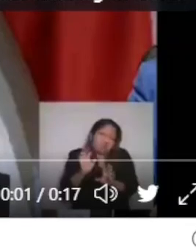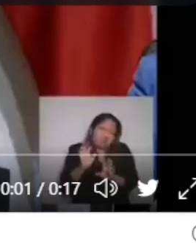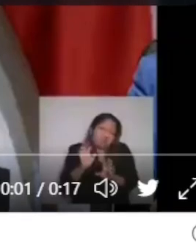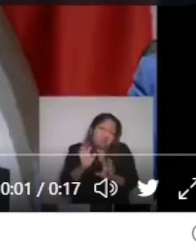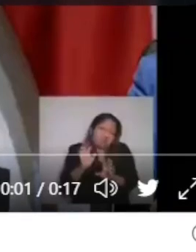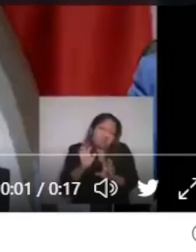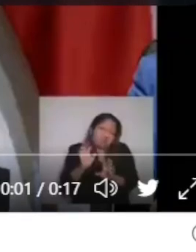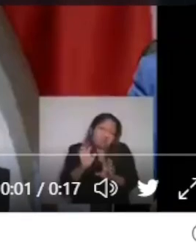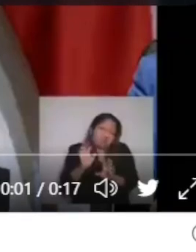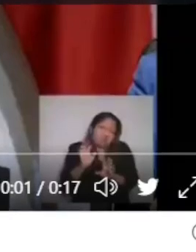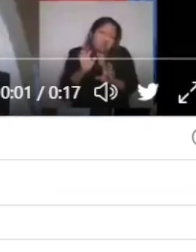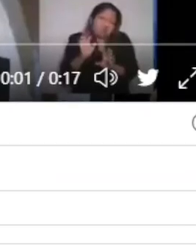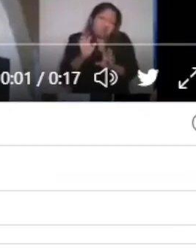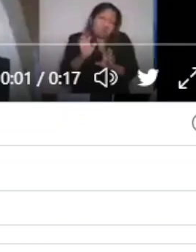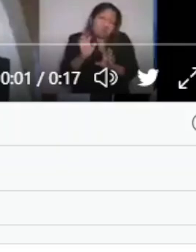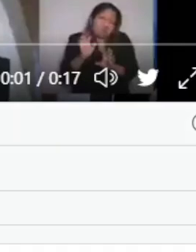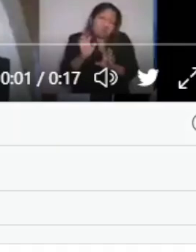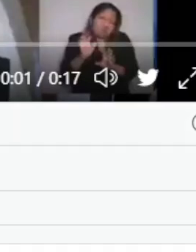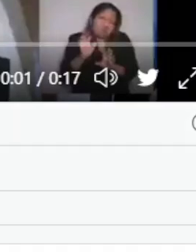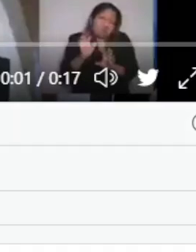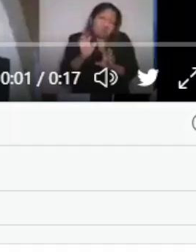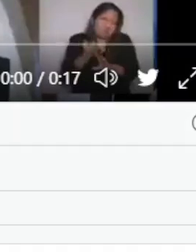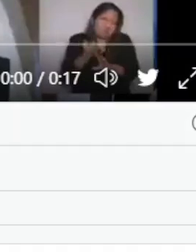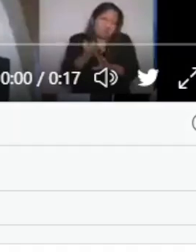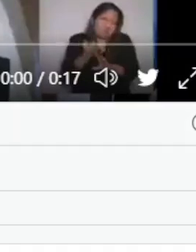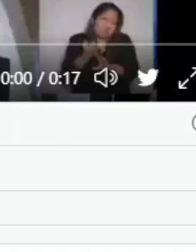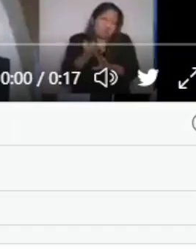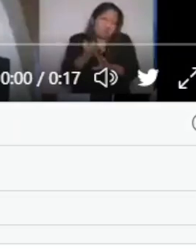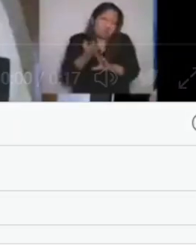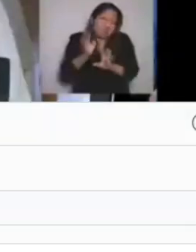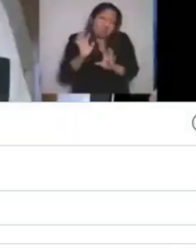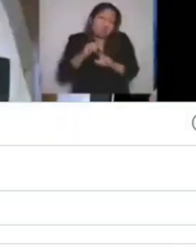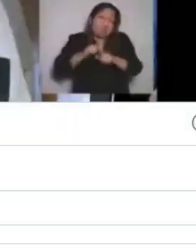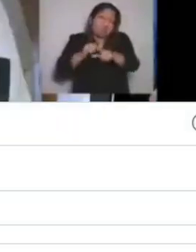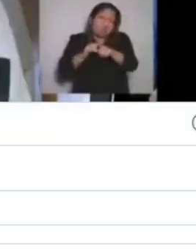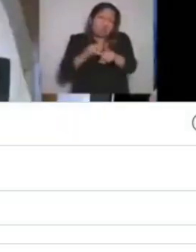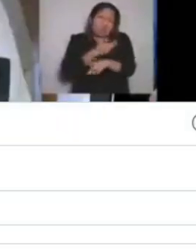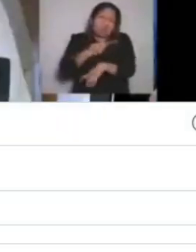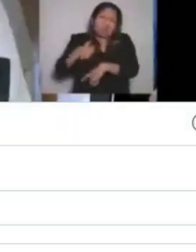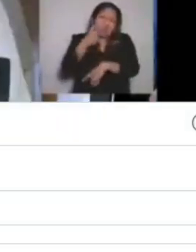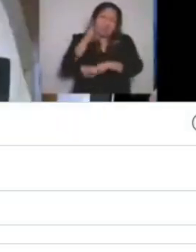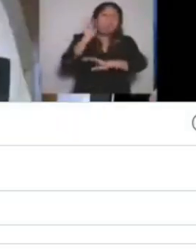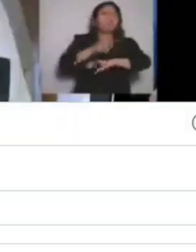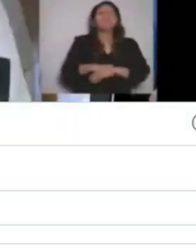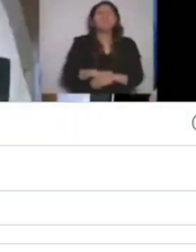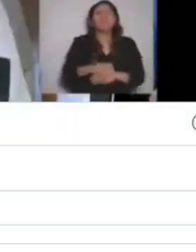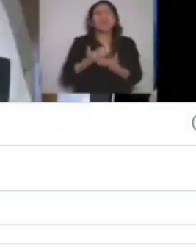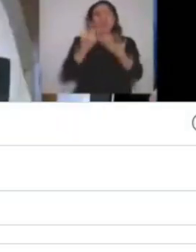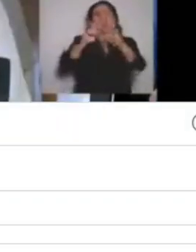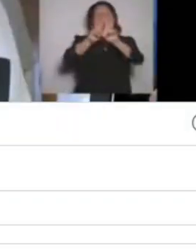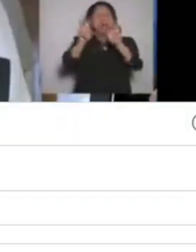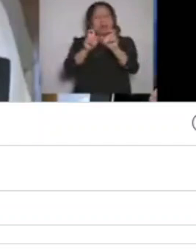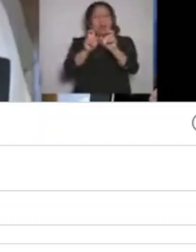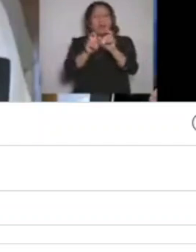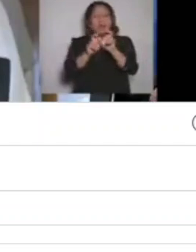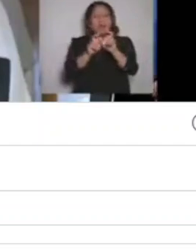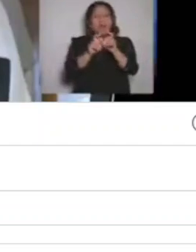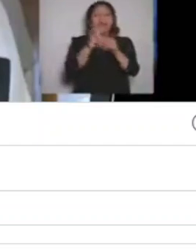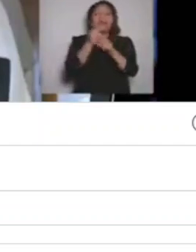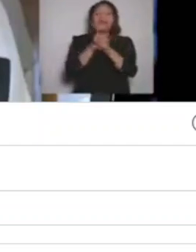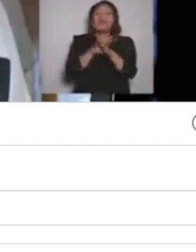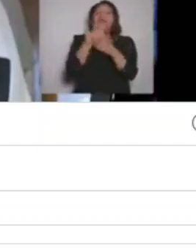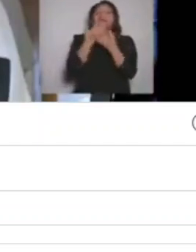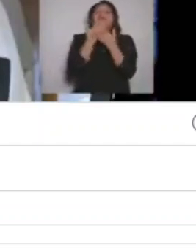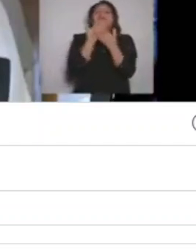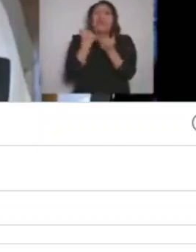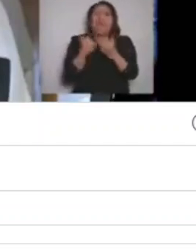sala regional y el pleno, así lo dijo Santiago Nieto. Un problema central, la desinformación, tenemos que ver